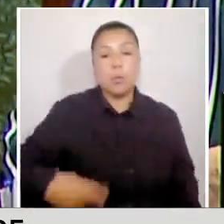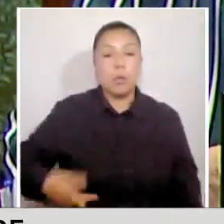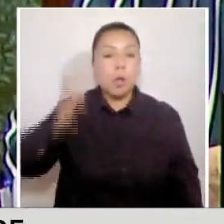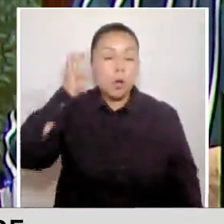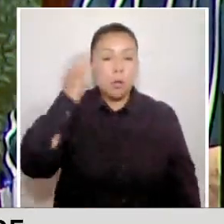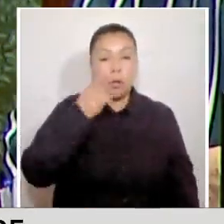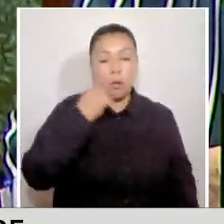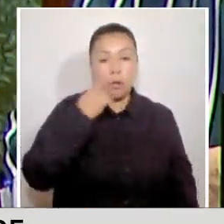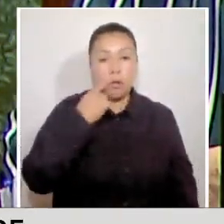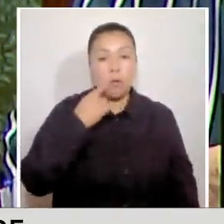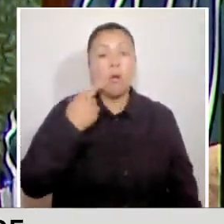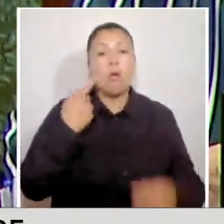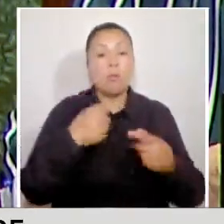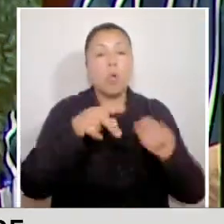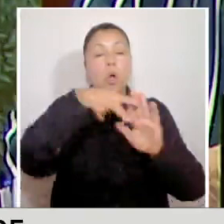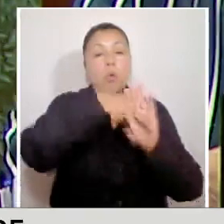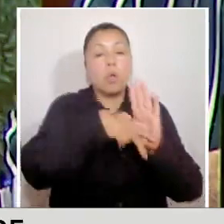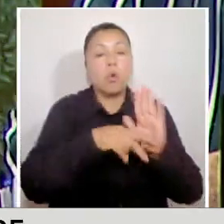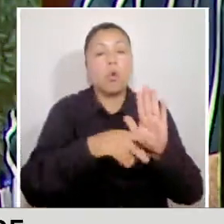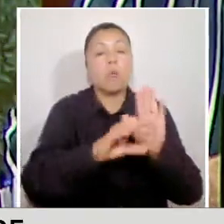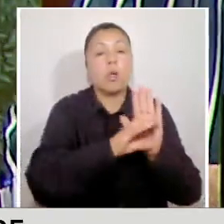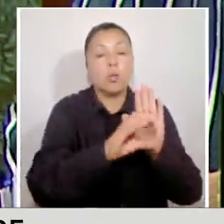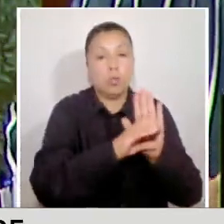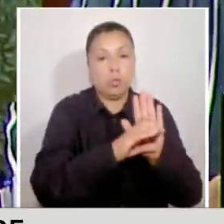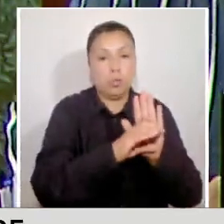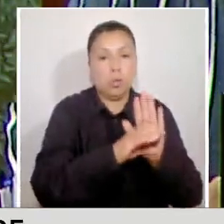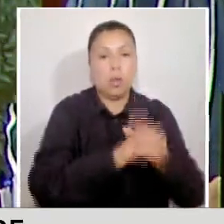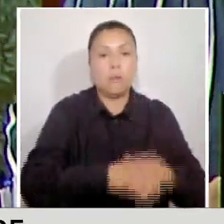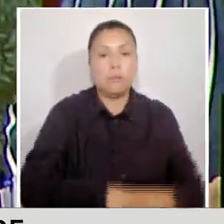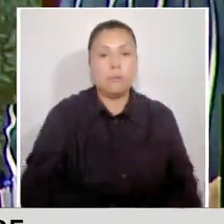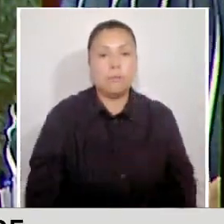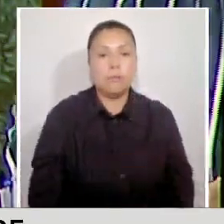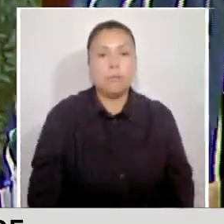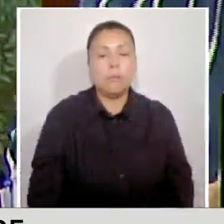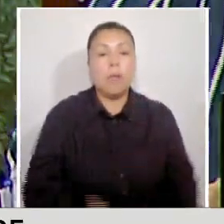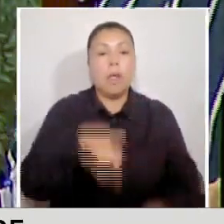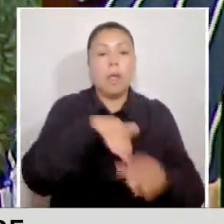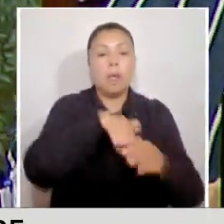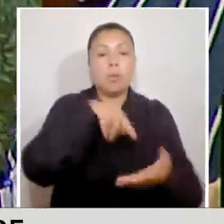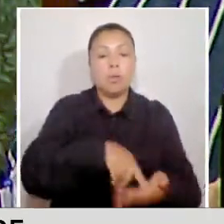por tratarse de una norma orgánica constitucional en